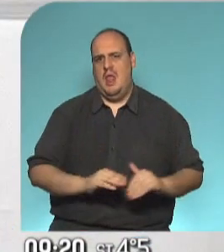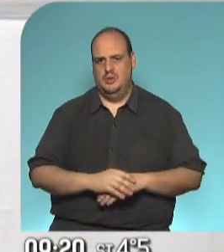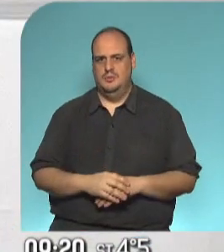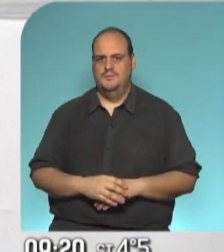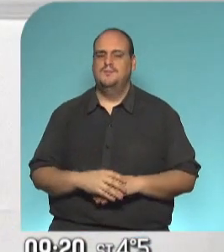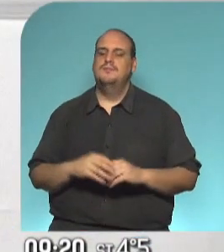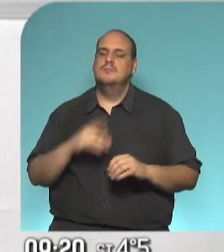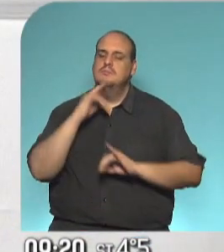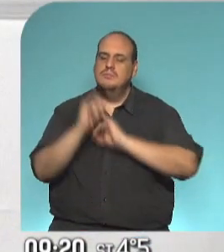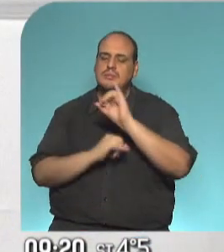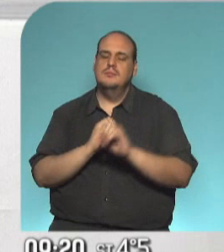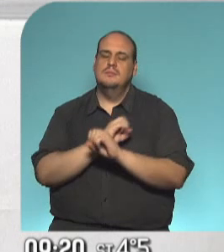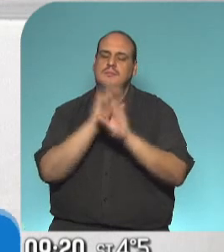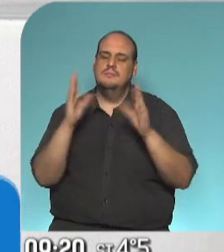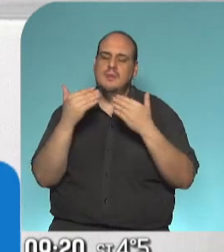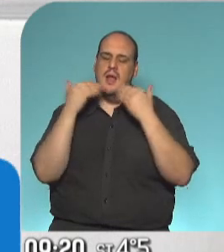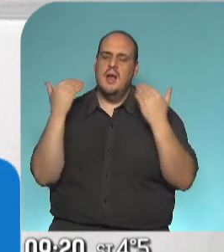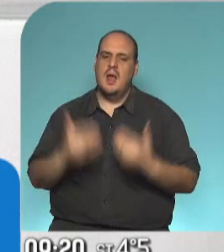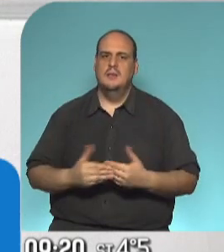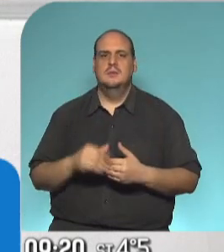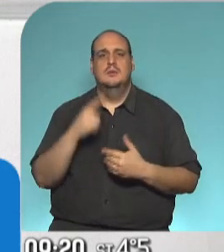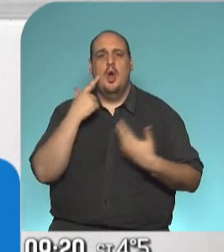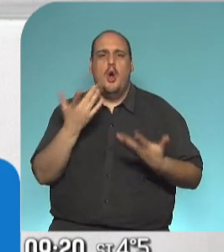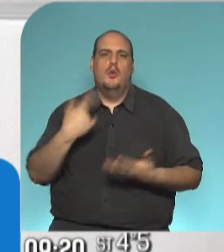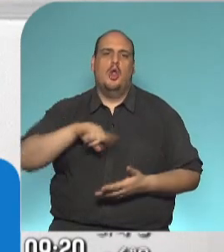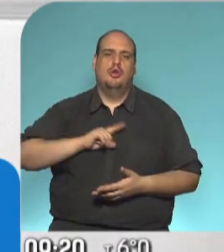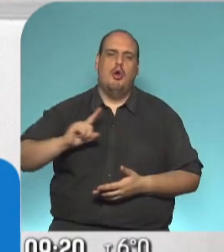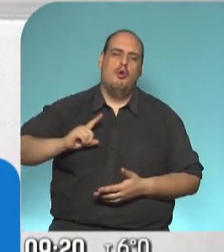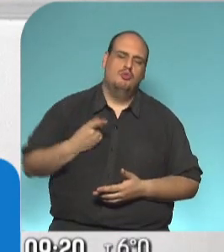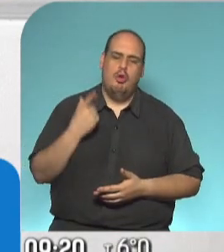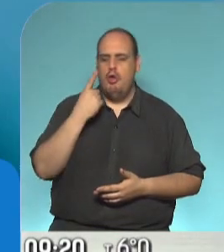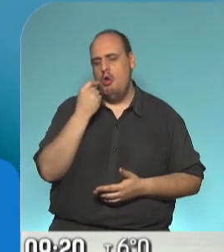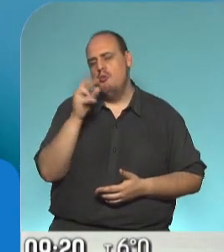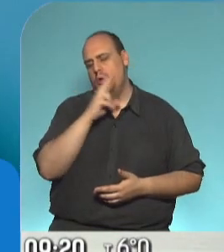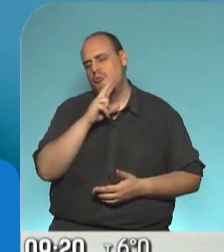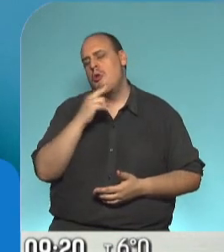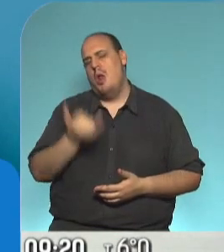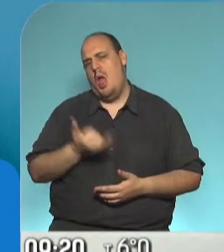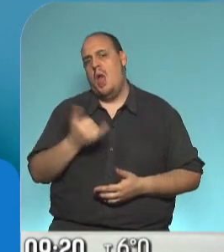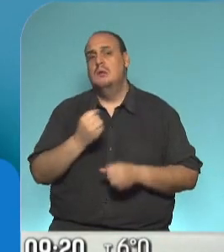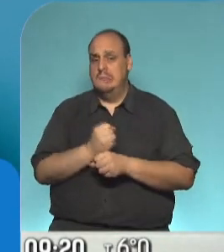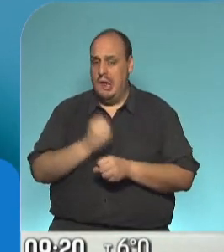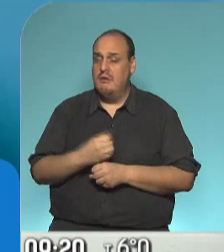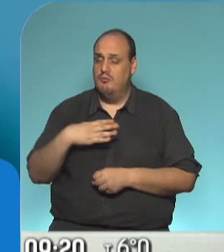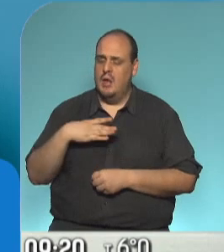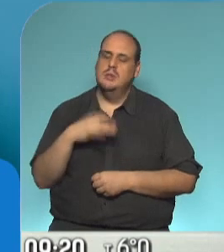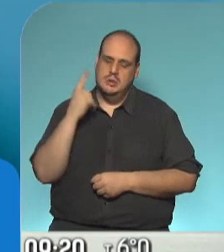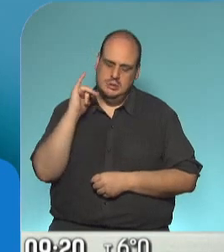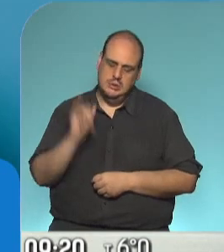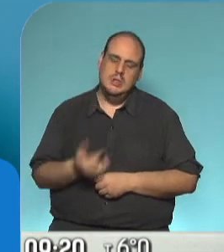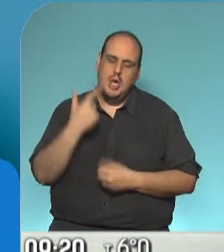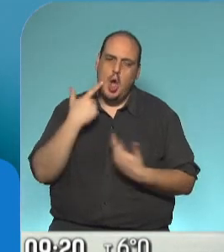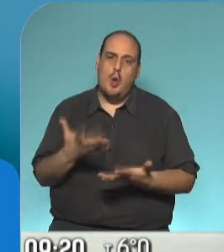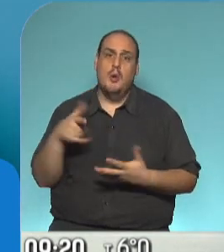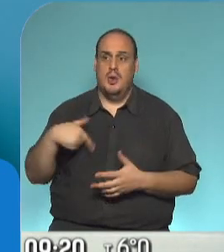gracias, clarísimo. Claro que hay motivos para estar orgullosos, orgullosas, claro que hay muchísimo por trabajar, pero es muy relevante valorar